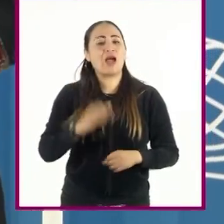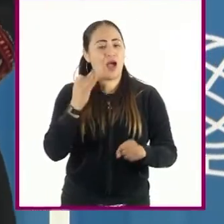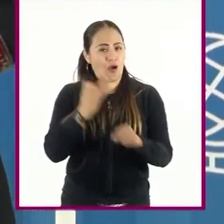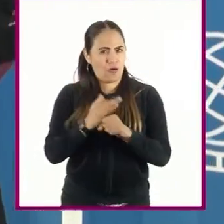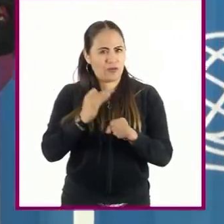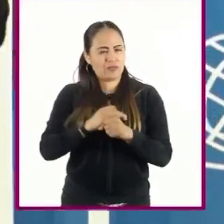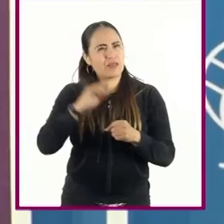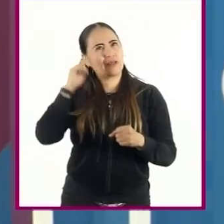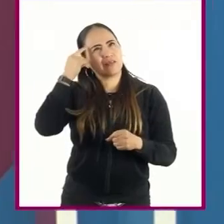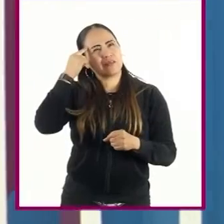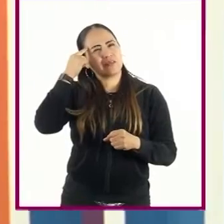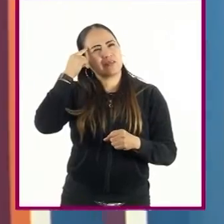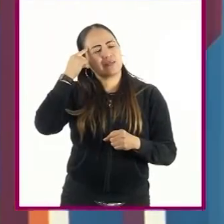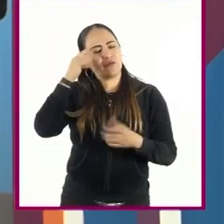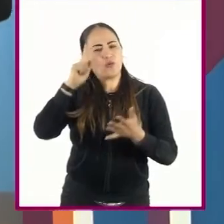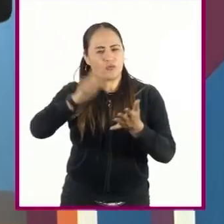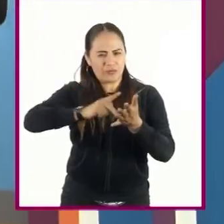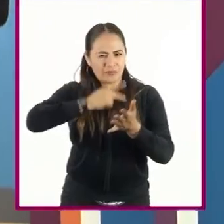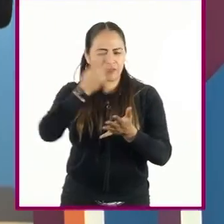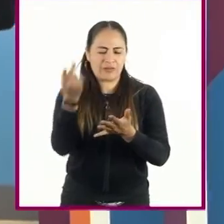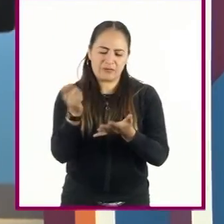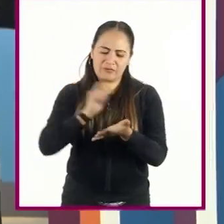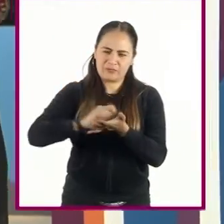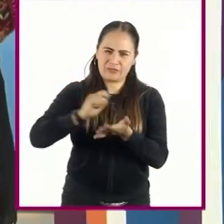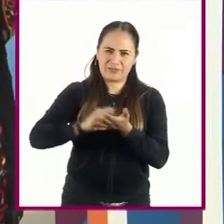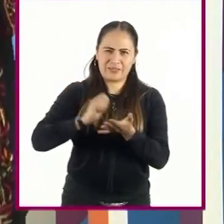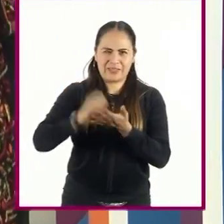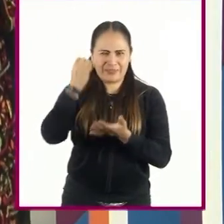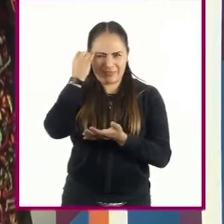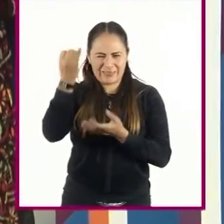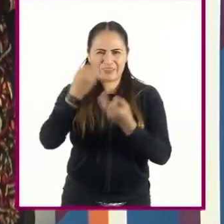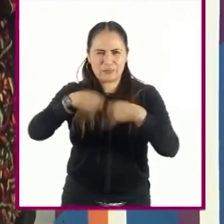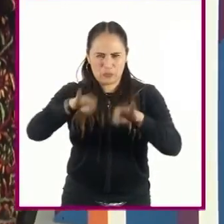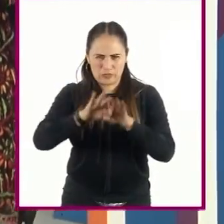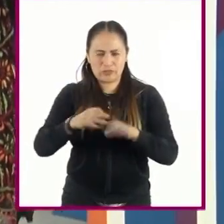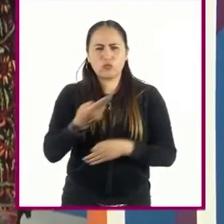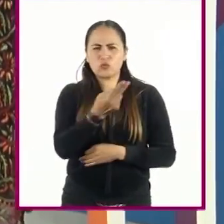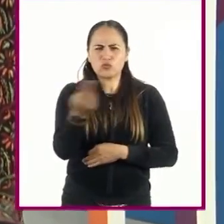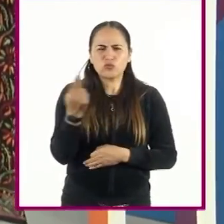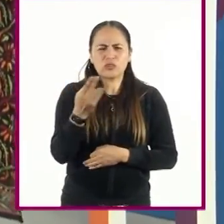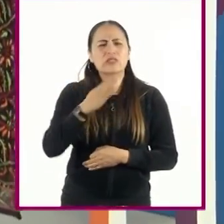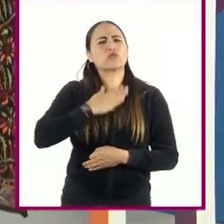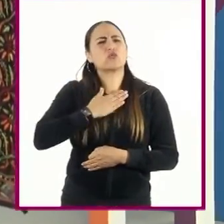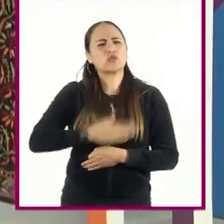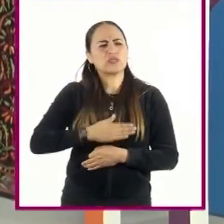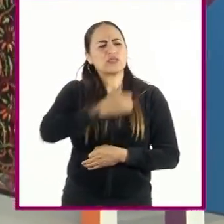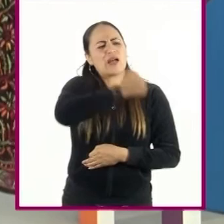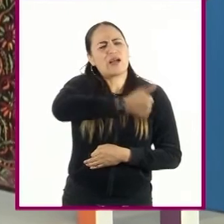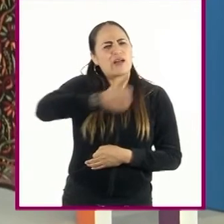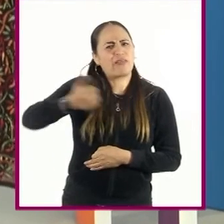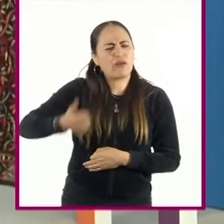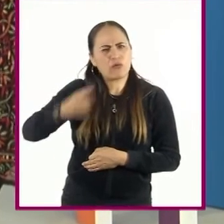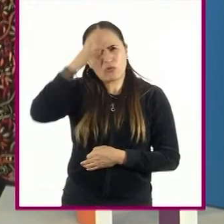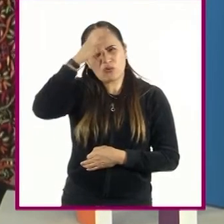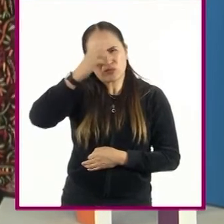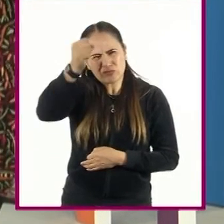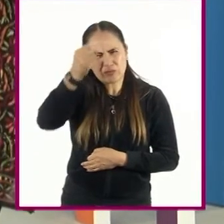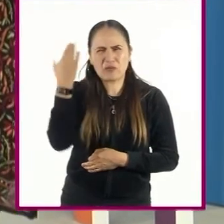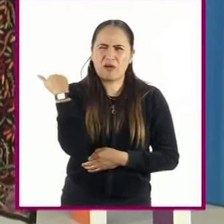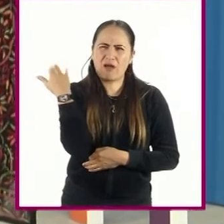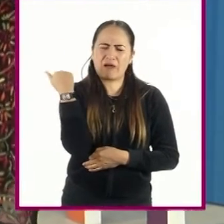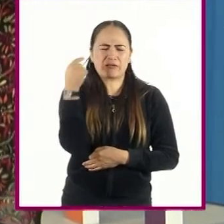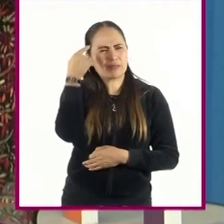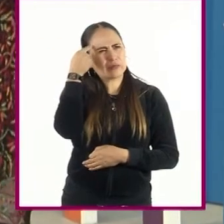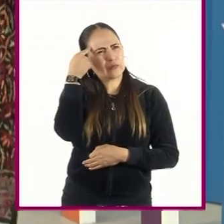de recapitular. Anoten en su cuaderno lo que es para ustedes la justicia, tomando en cuenta las ideas